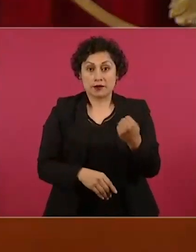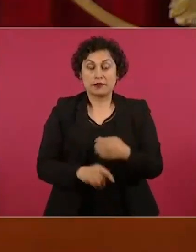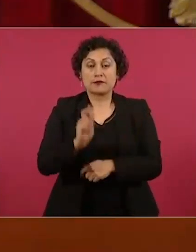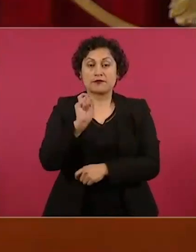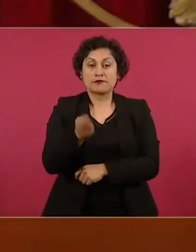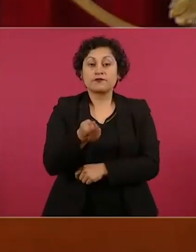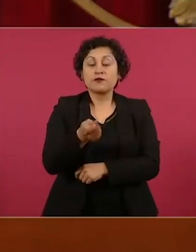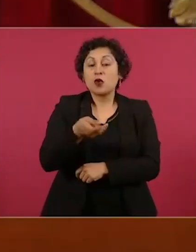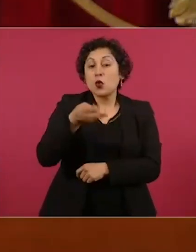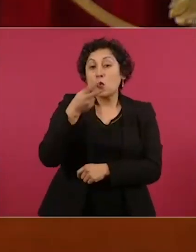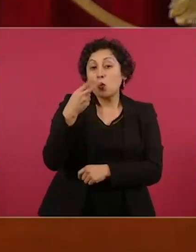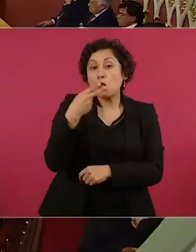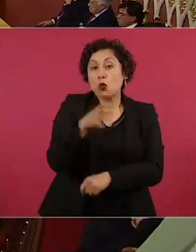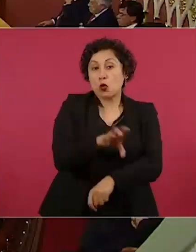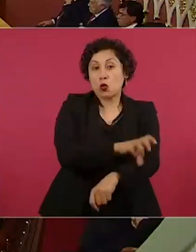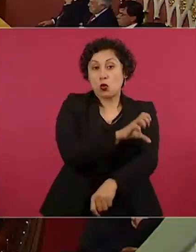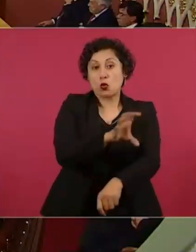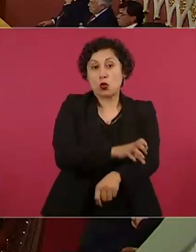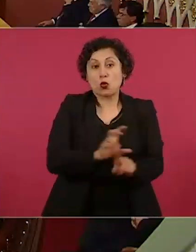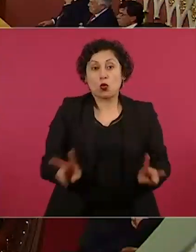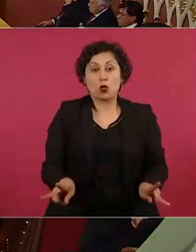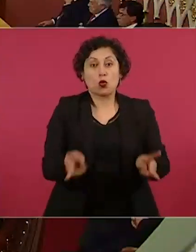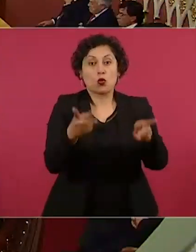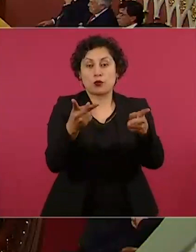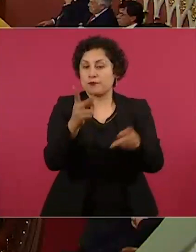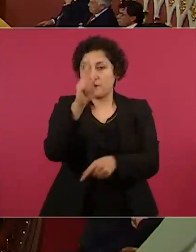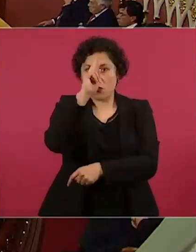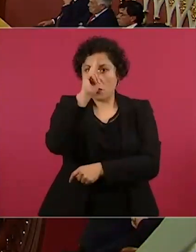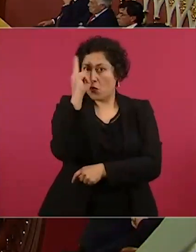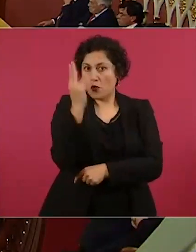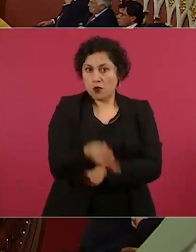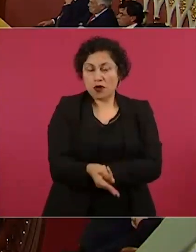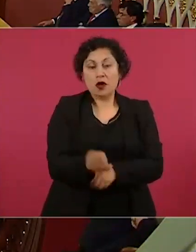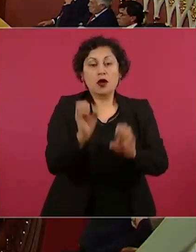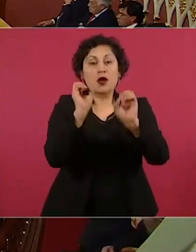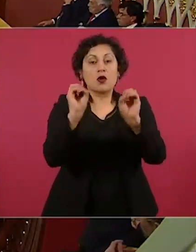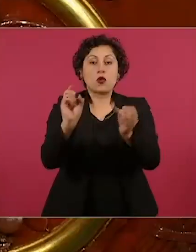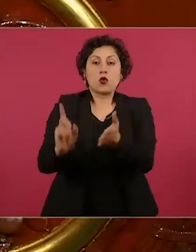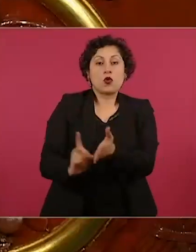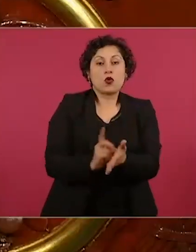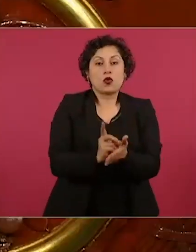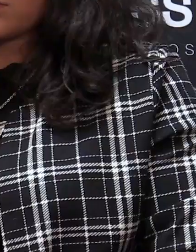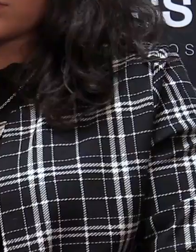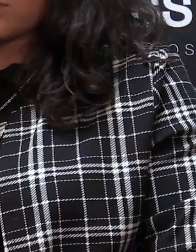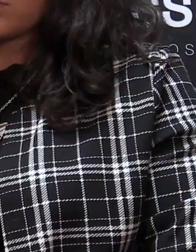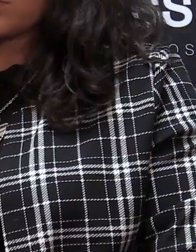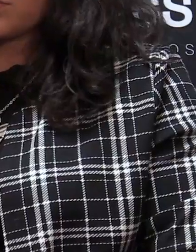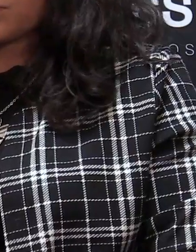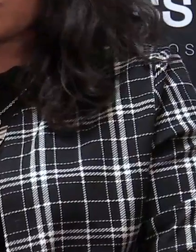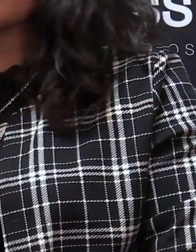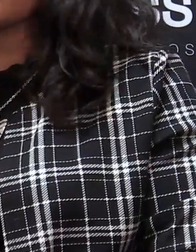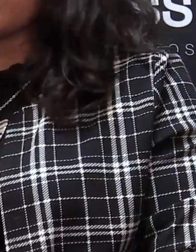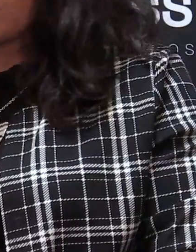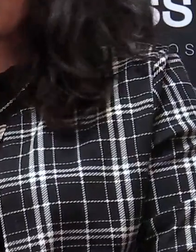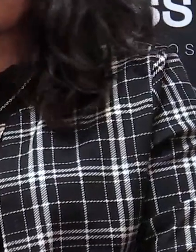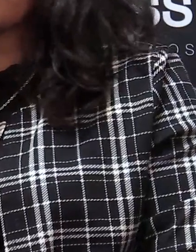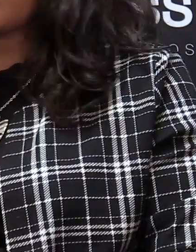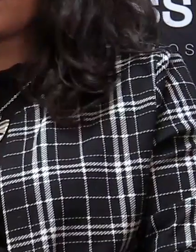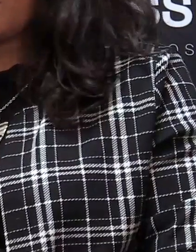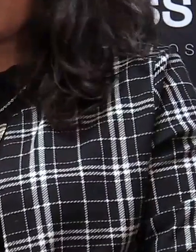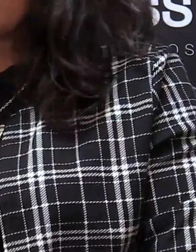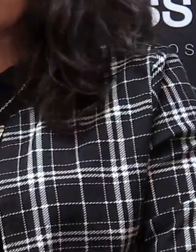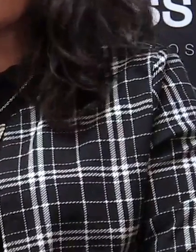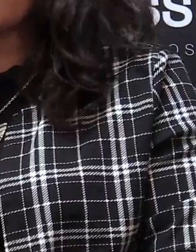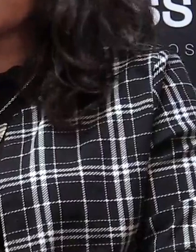de optar por el camino de una reforma constitucional, porque bien lo podría haber hecho proponiendo una ley, ¿no? Para